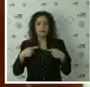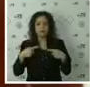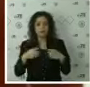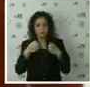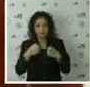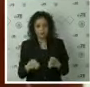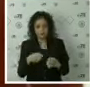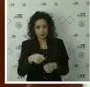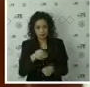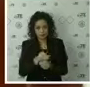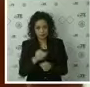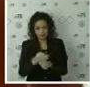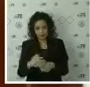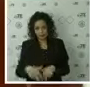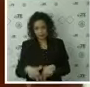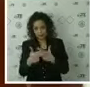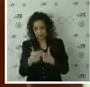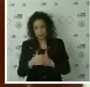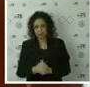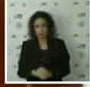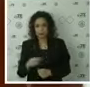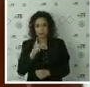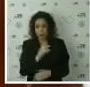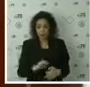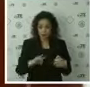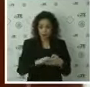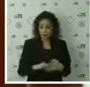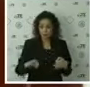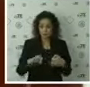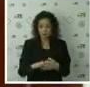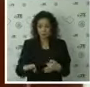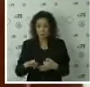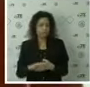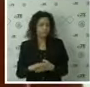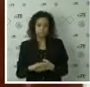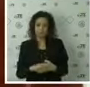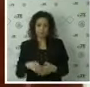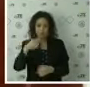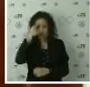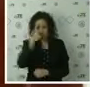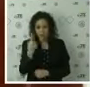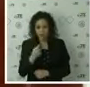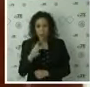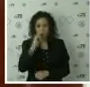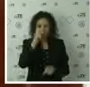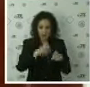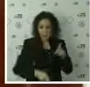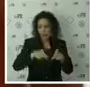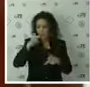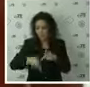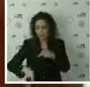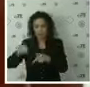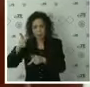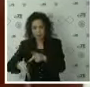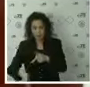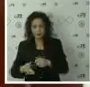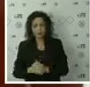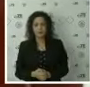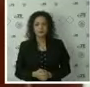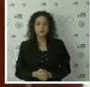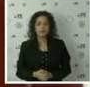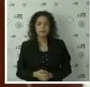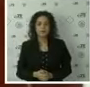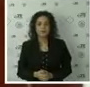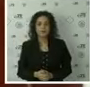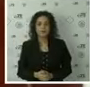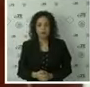referido, pero no lo estaría haciendo pues constantemente para no estar interrumpiendo. Entonces, partiendo de